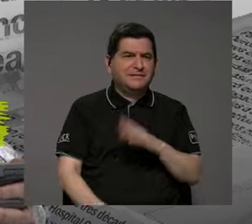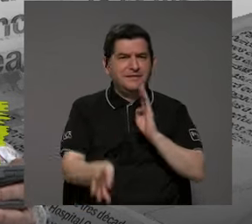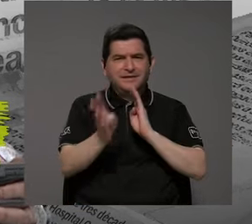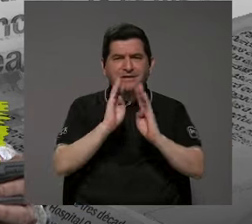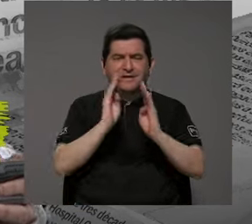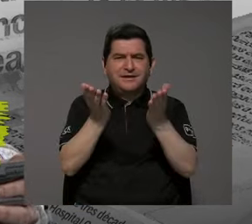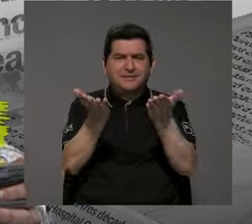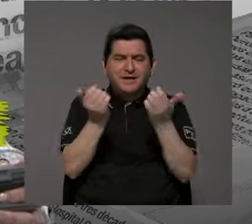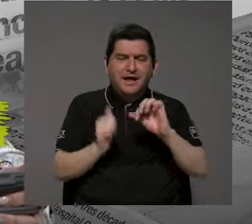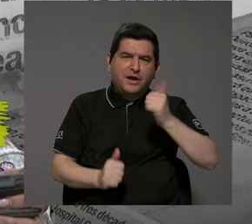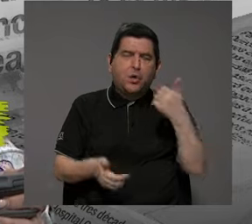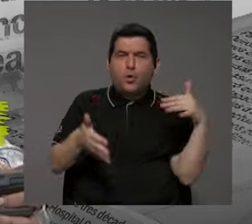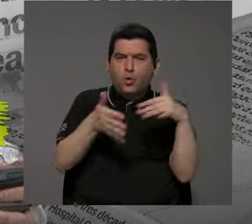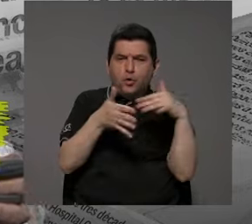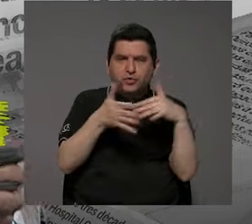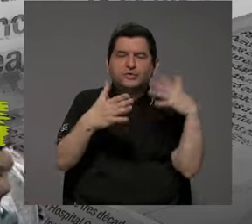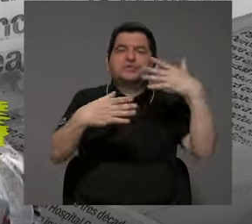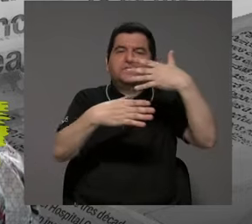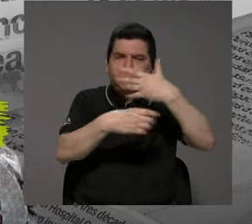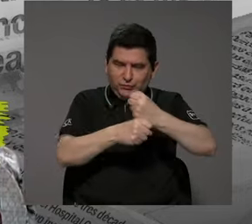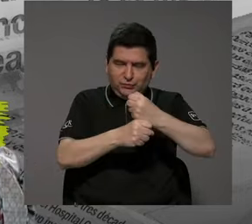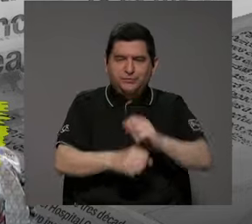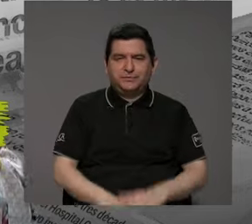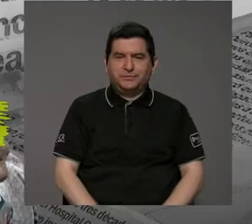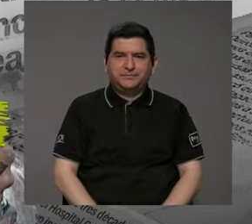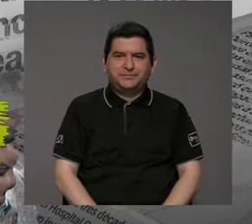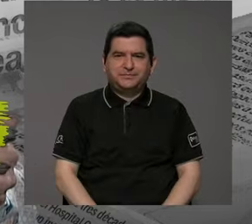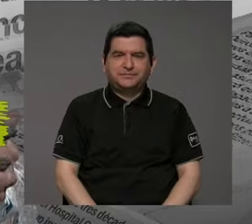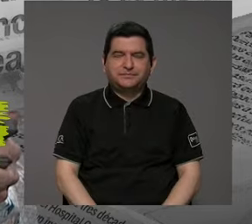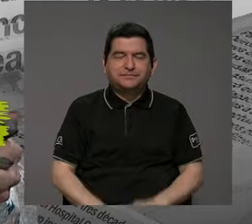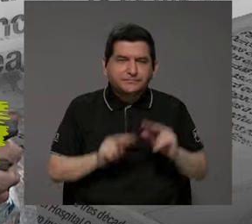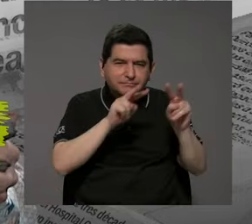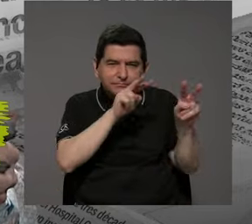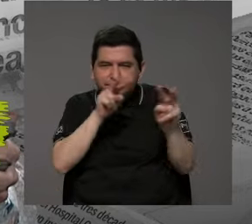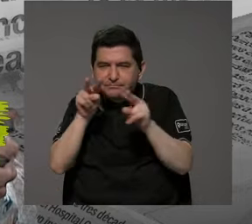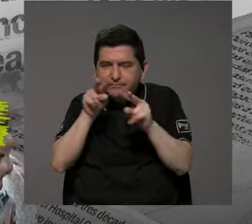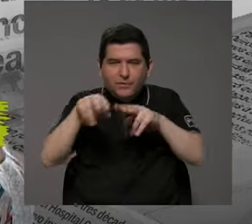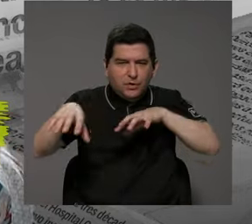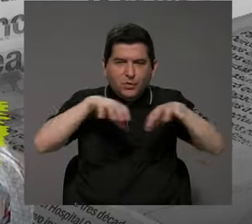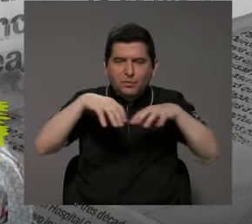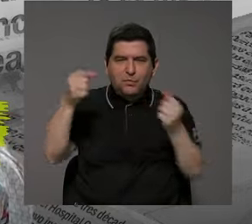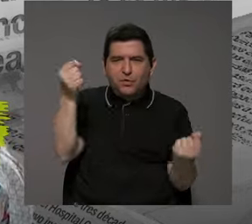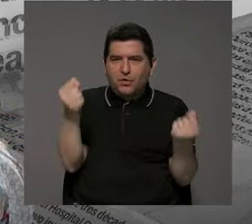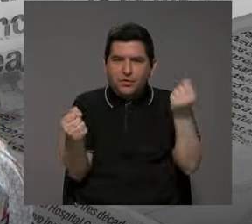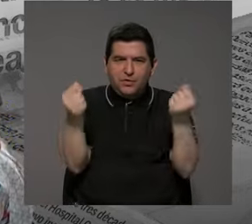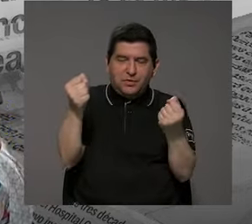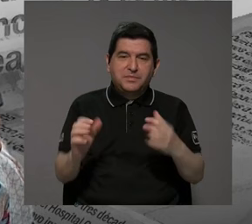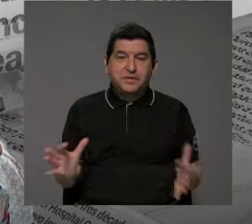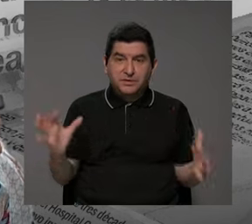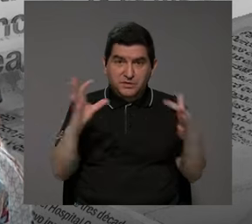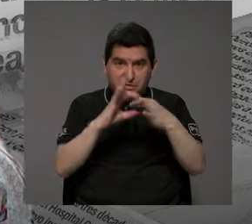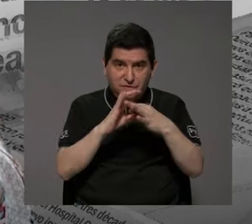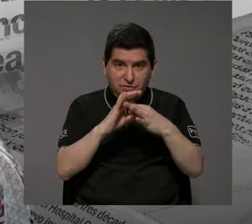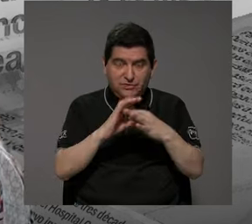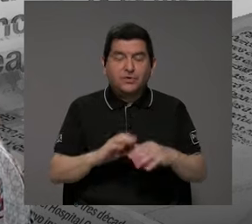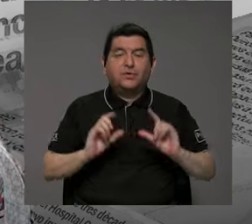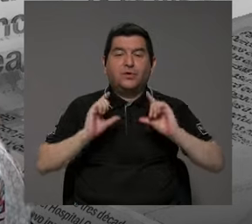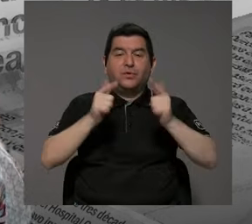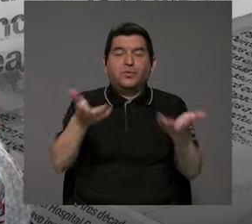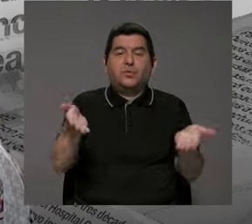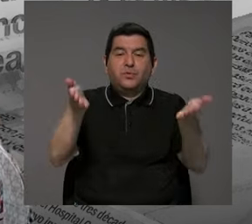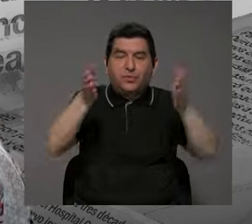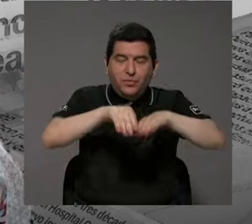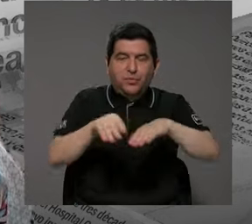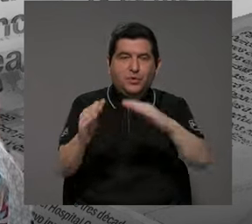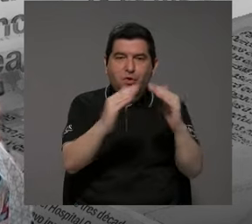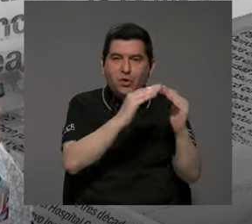precisamente del otro estudio que ustedes realizaron que fue la observación del flujo vehicular con respecto al relleno sanitario de